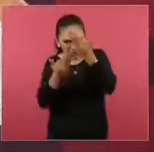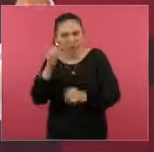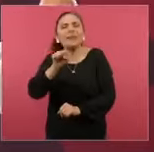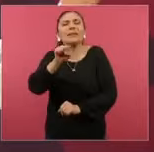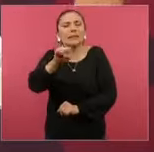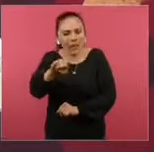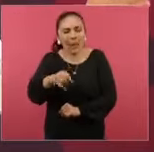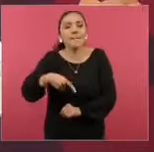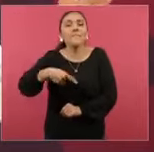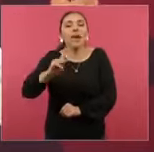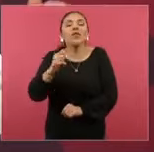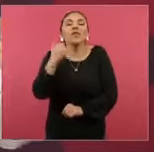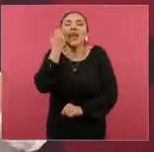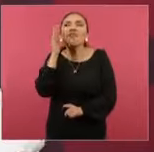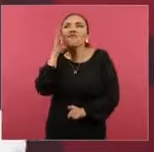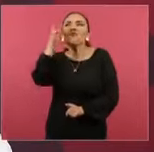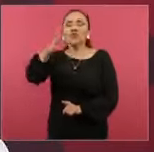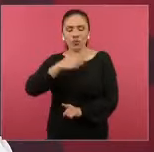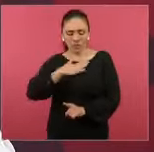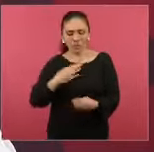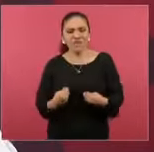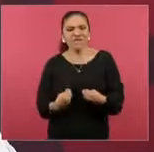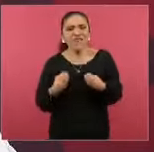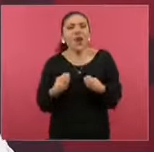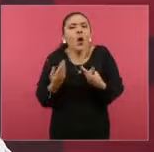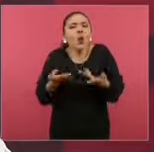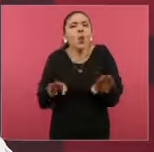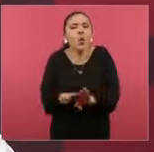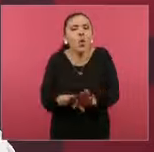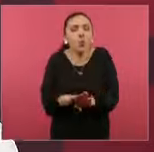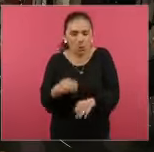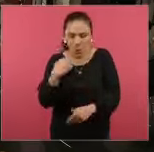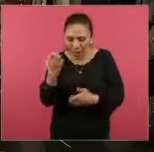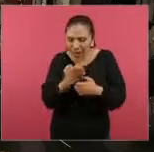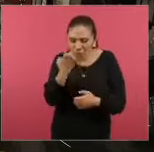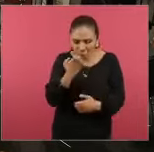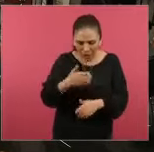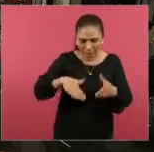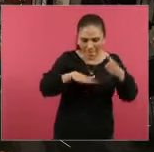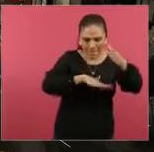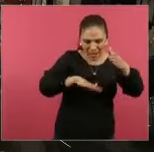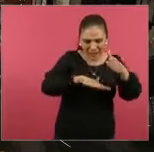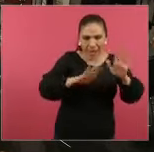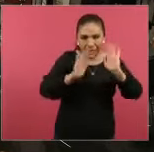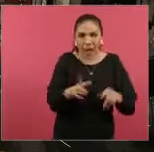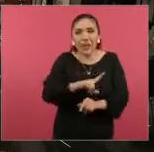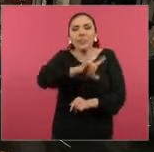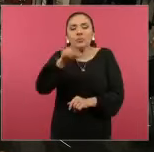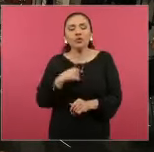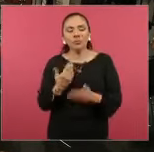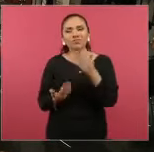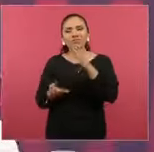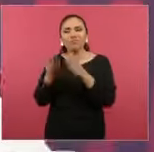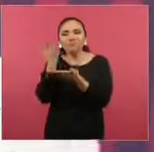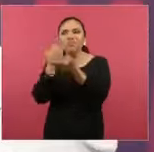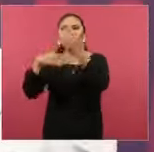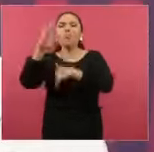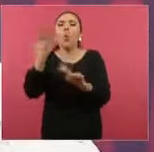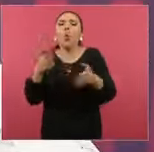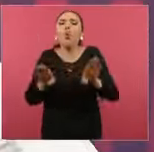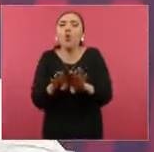también cómo quiero vivir después de terminar la educación básica. Cómo queremos que se desarrollen, que puedan